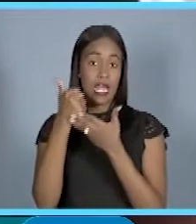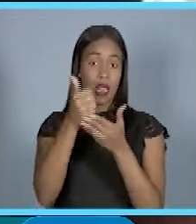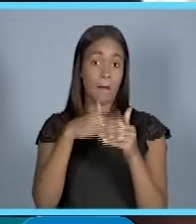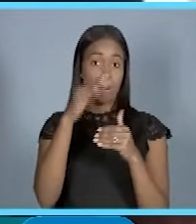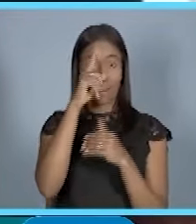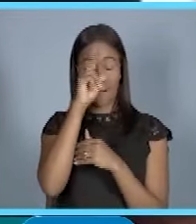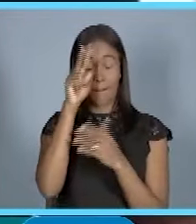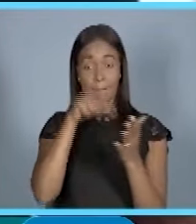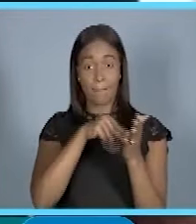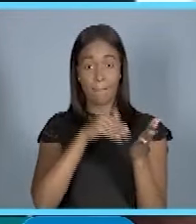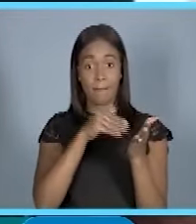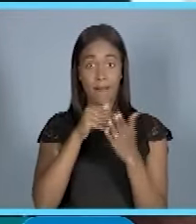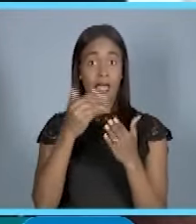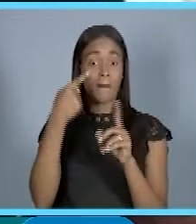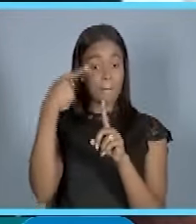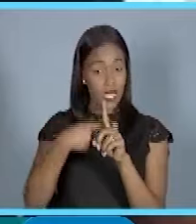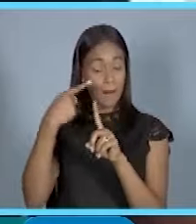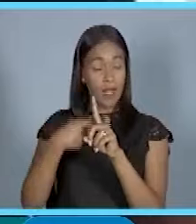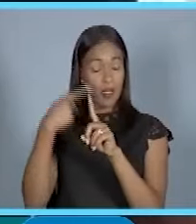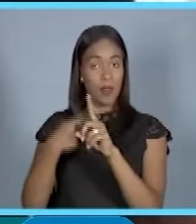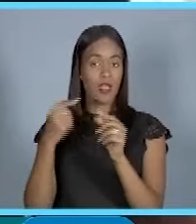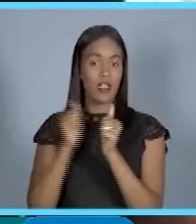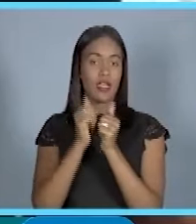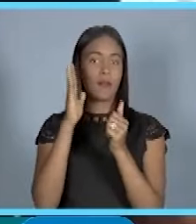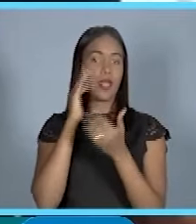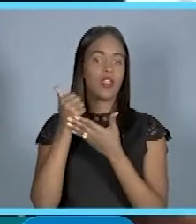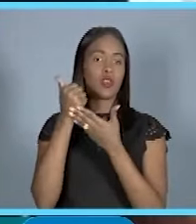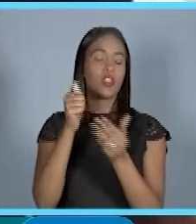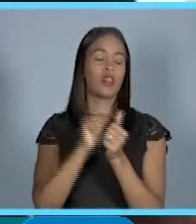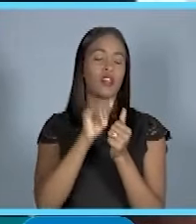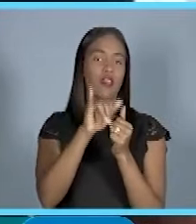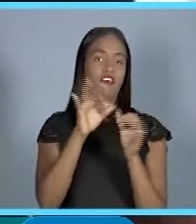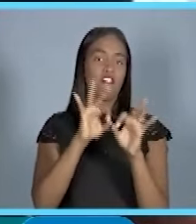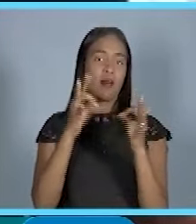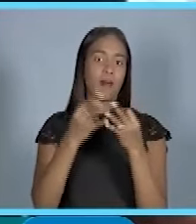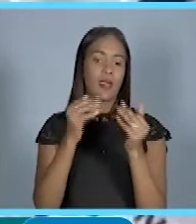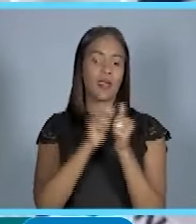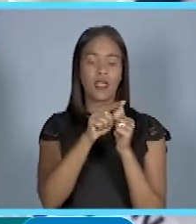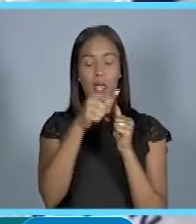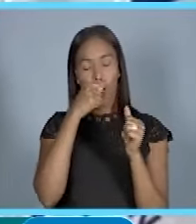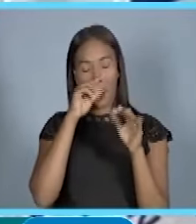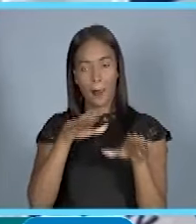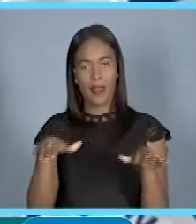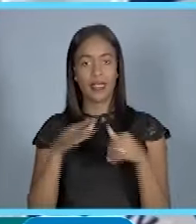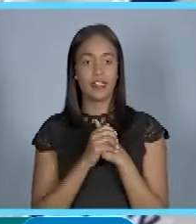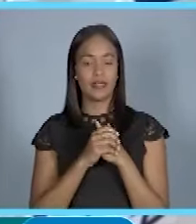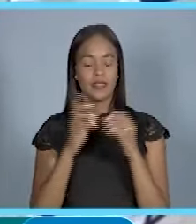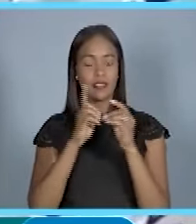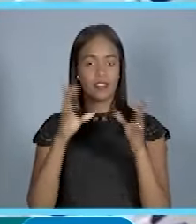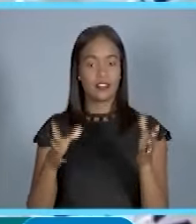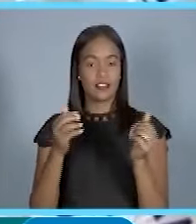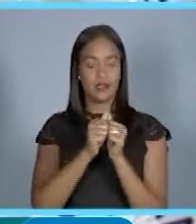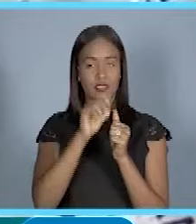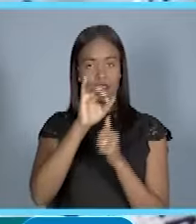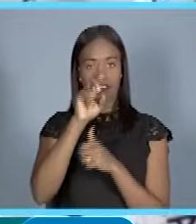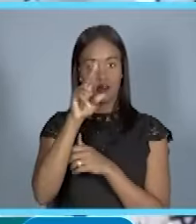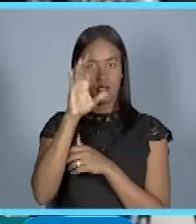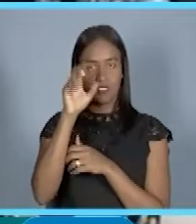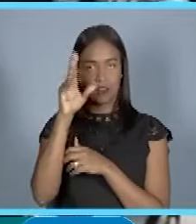más de 2.000 millones todos los meses que van a impactar directamente a la familia de los niños. El director ejecutivo Víctor